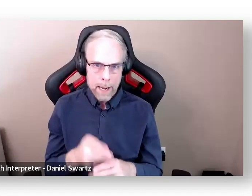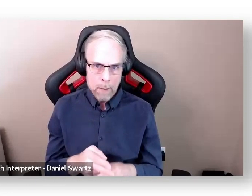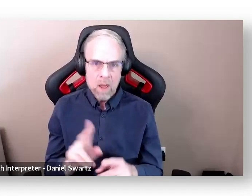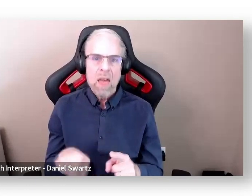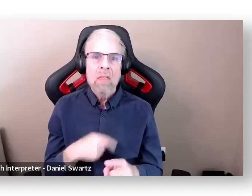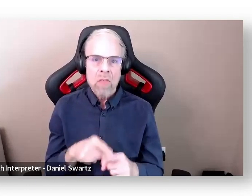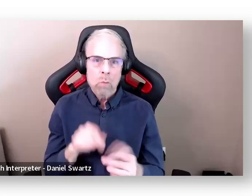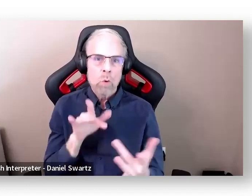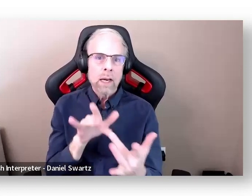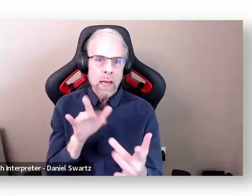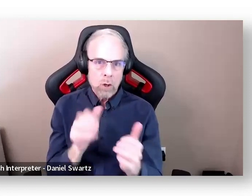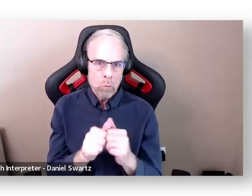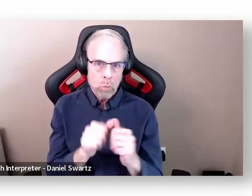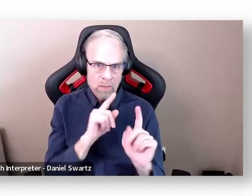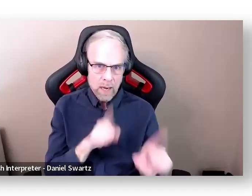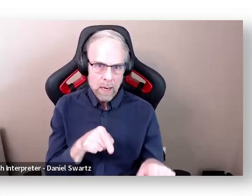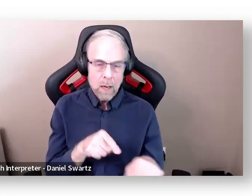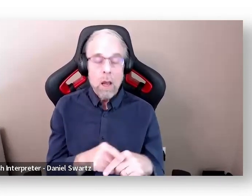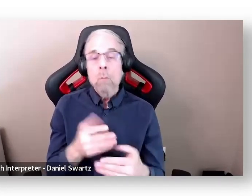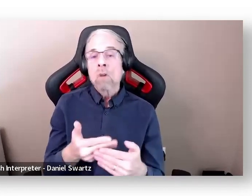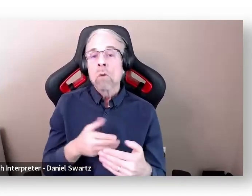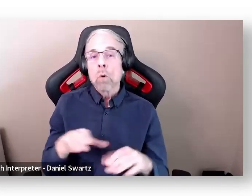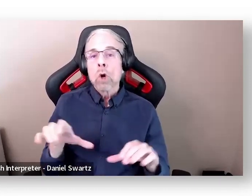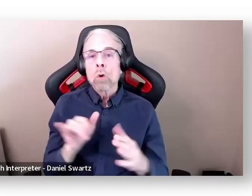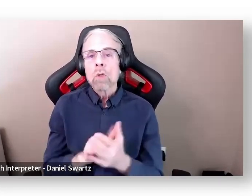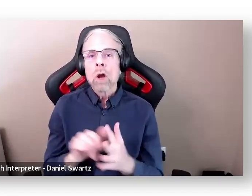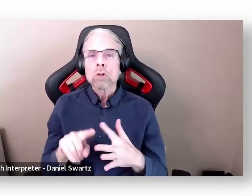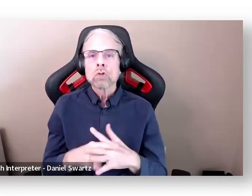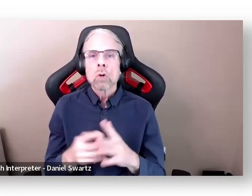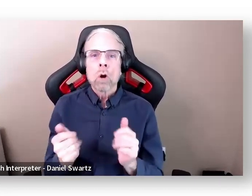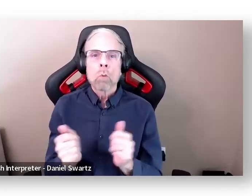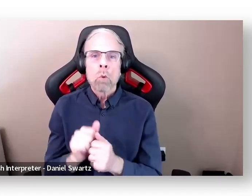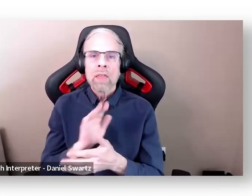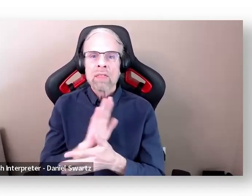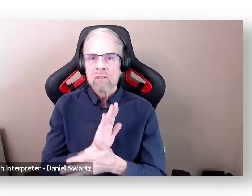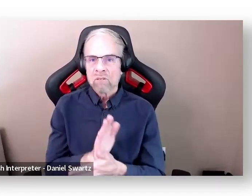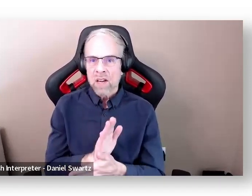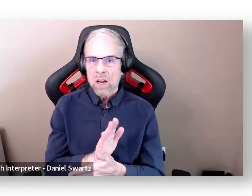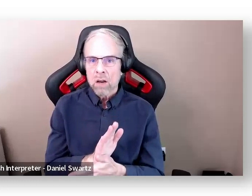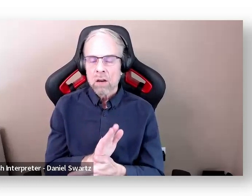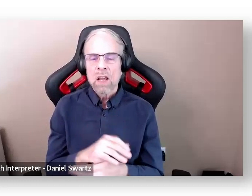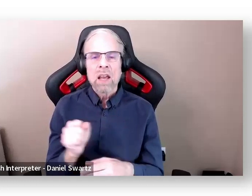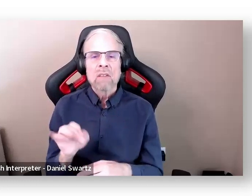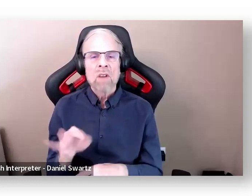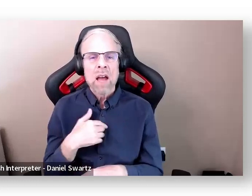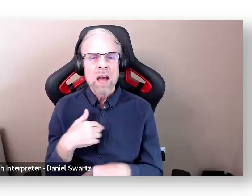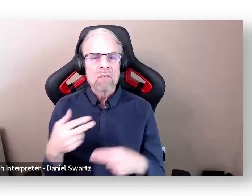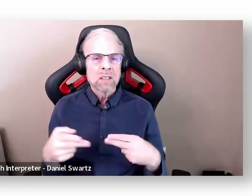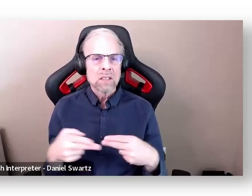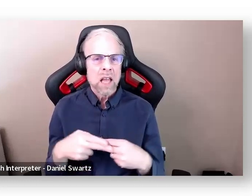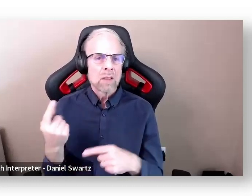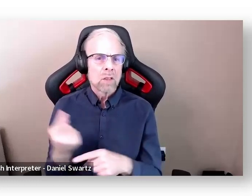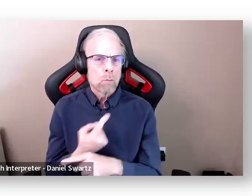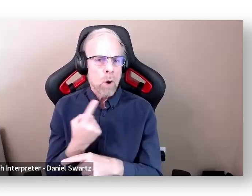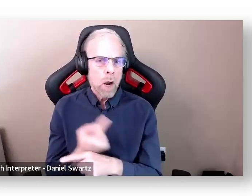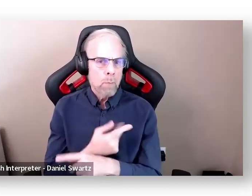nosotros vamos a tomar su nombre y luego les vamos a comunicar con ustedes después para darle respuestas. Entonces, vamos a comenzar con un